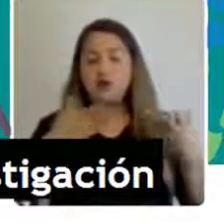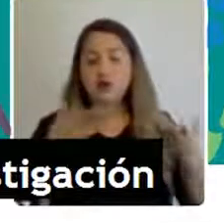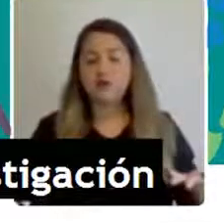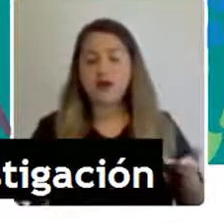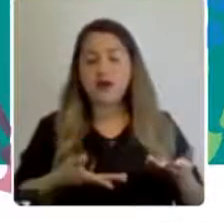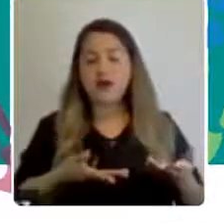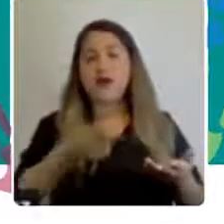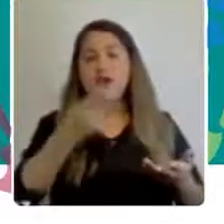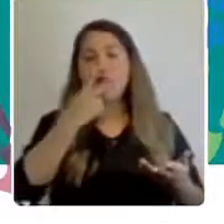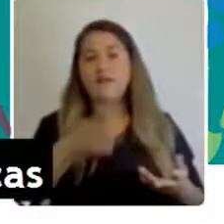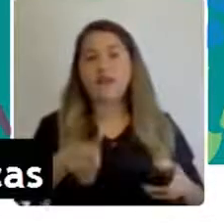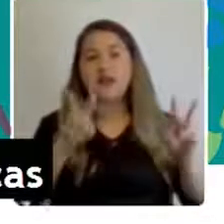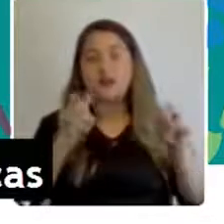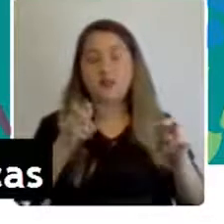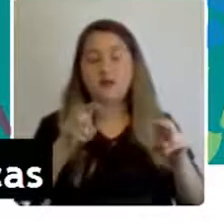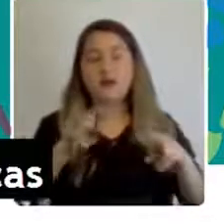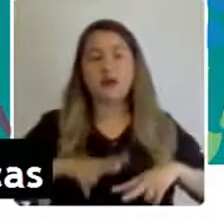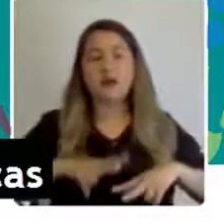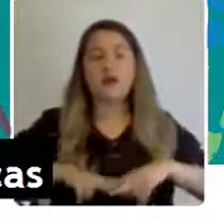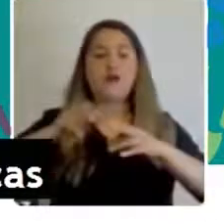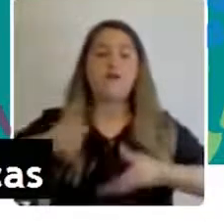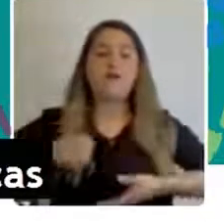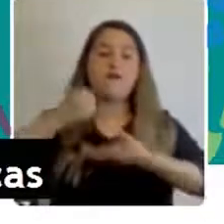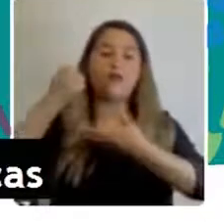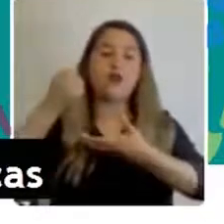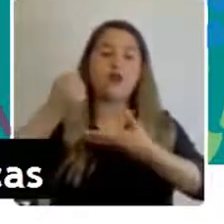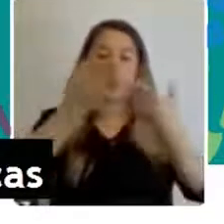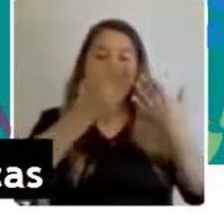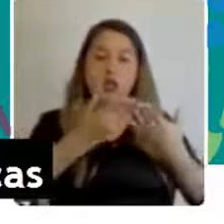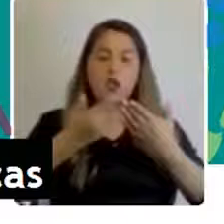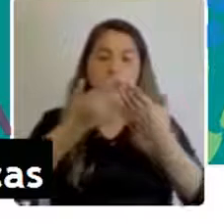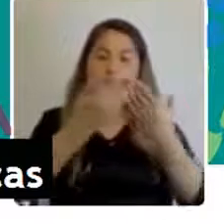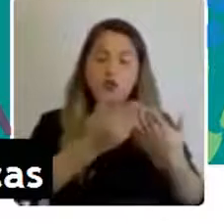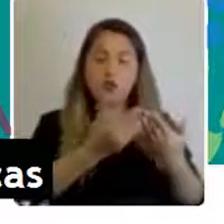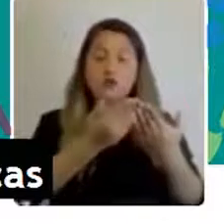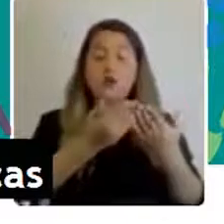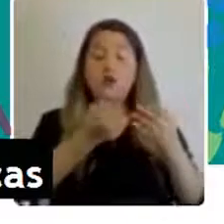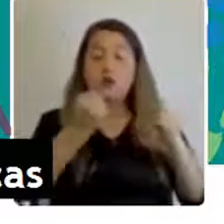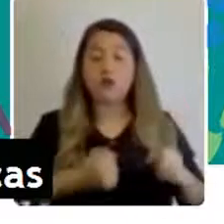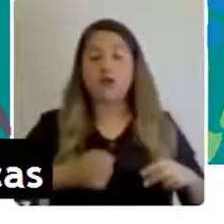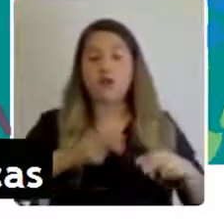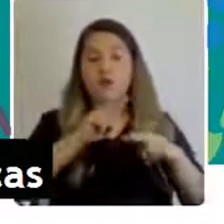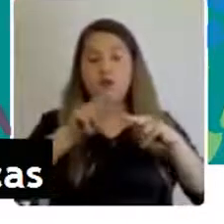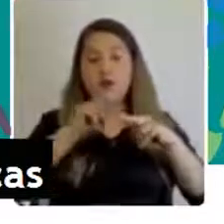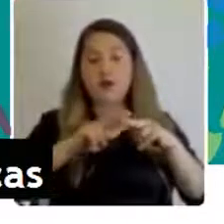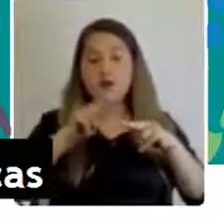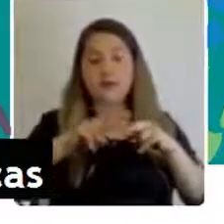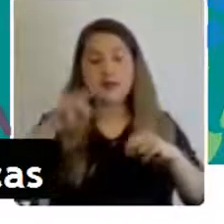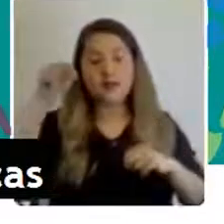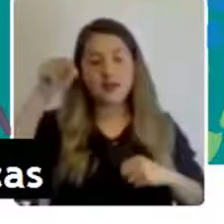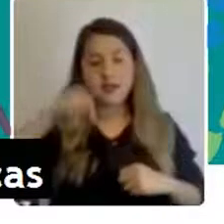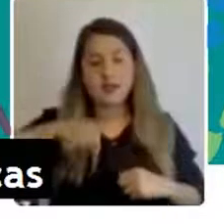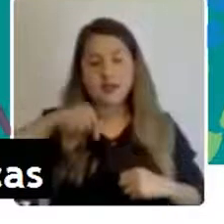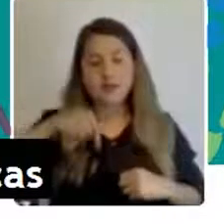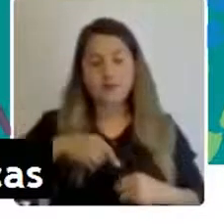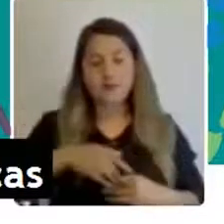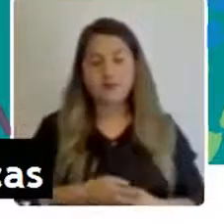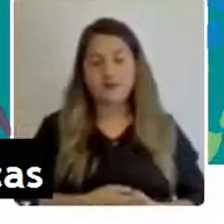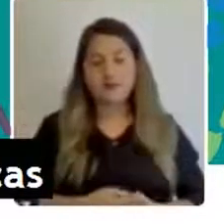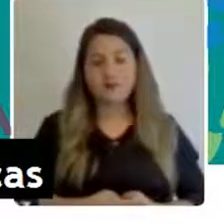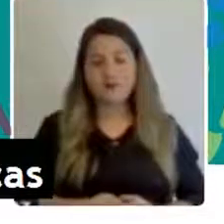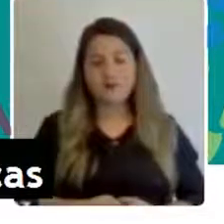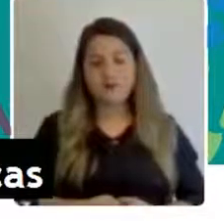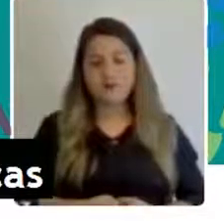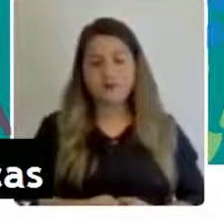e investigación, y pudimos hacer esto a través de varios